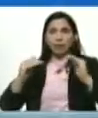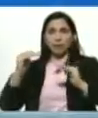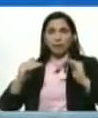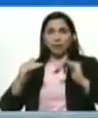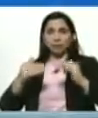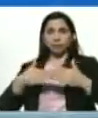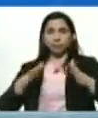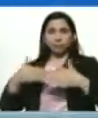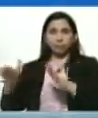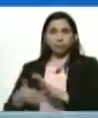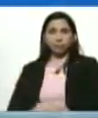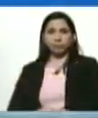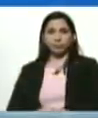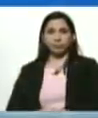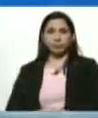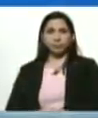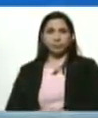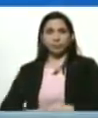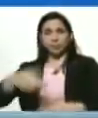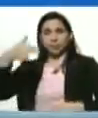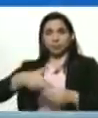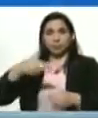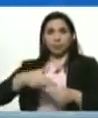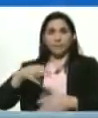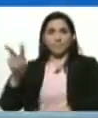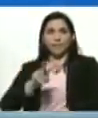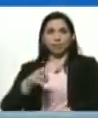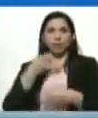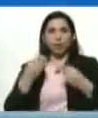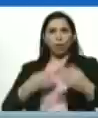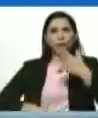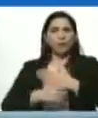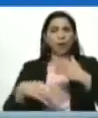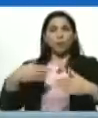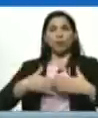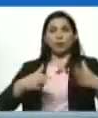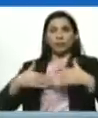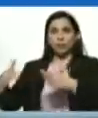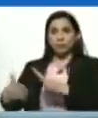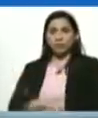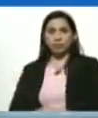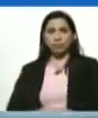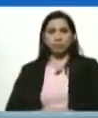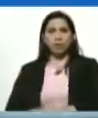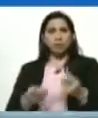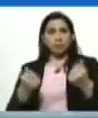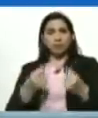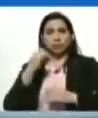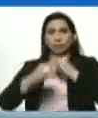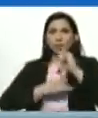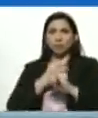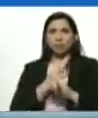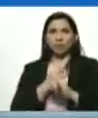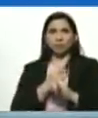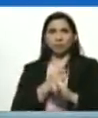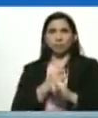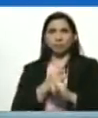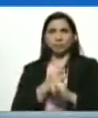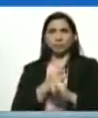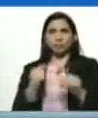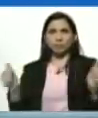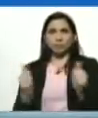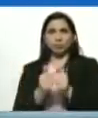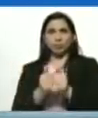garanticemos la gasolina de venezuela como la vamos a garantizar a precios internacionales con